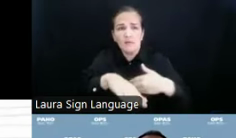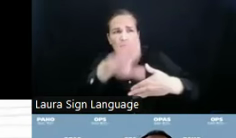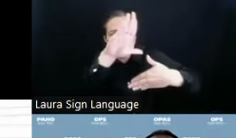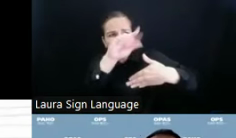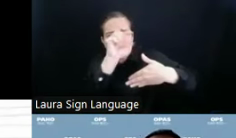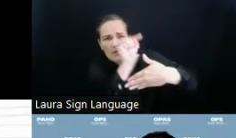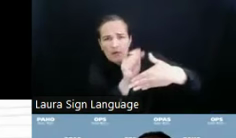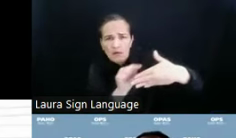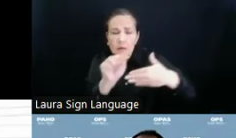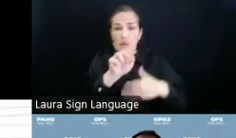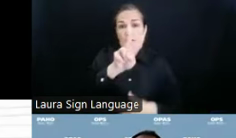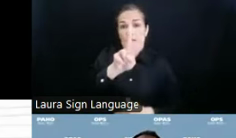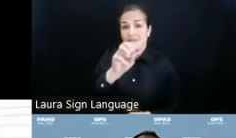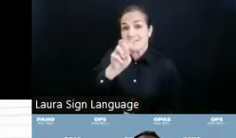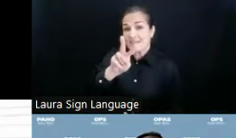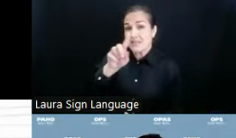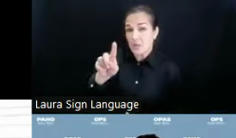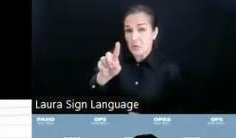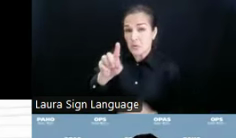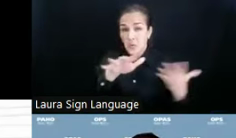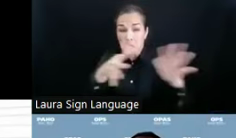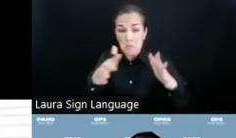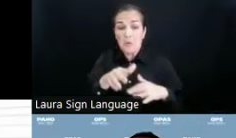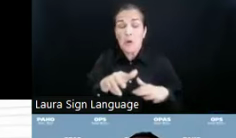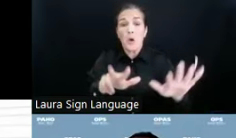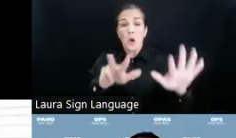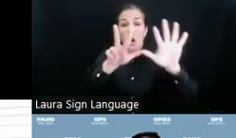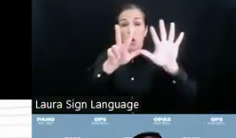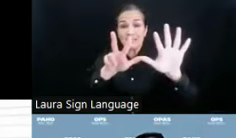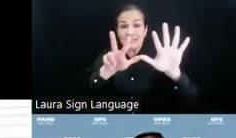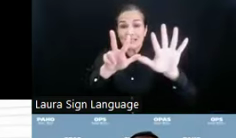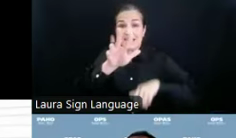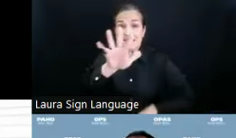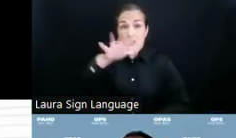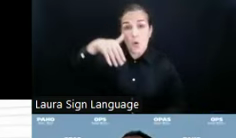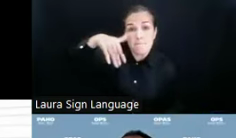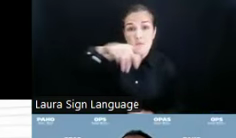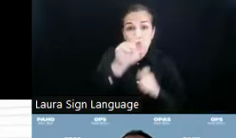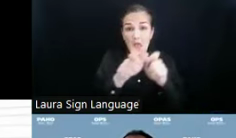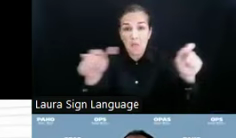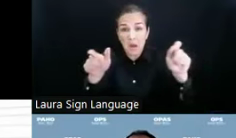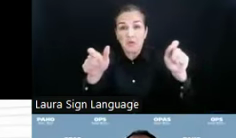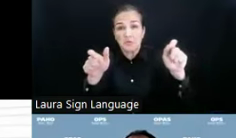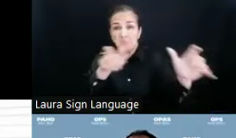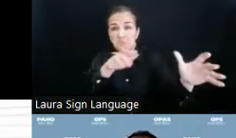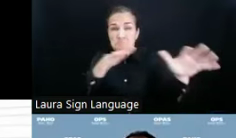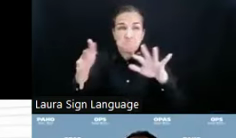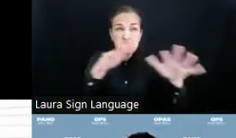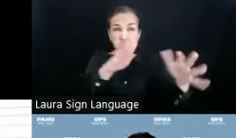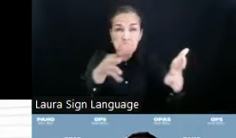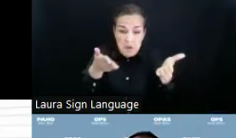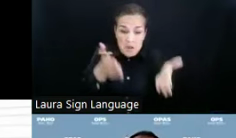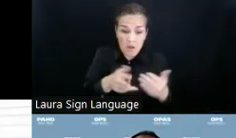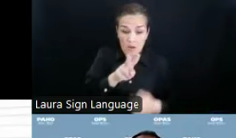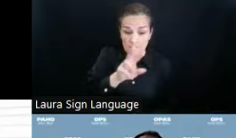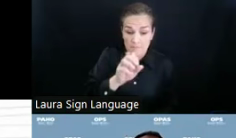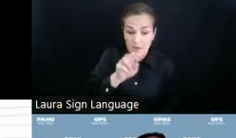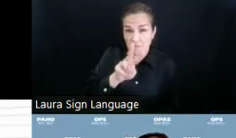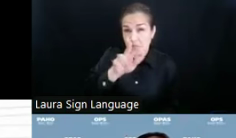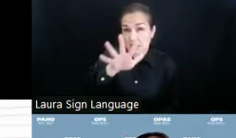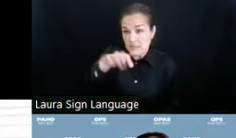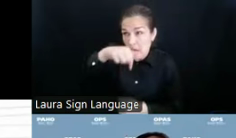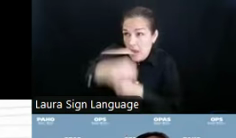año region, 2021 de unos in 85 millones de 2021, personas out of que creemos que puede 85 ser ya million para el people, 2025, para este mismo año, and